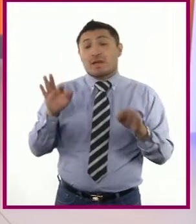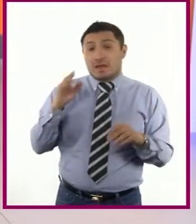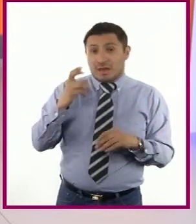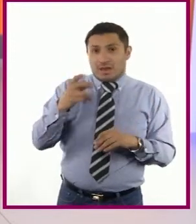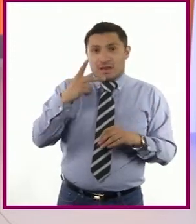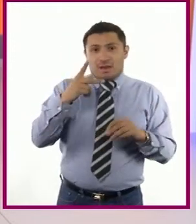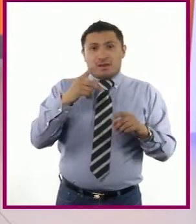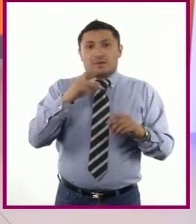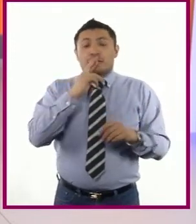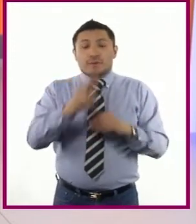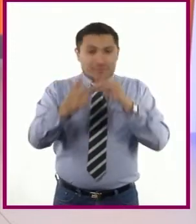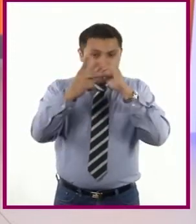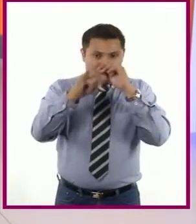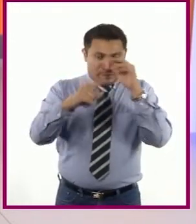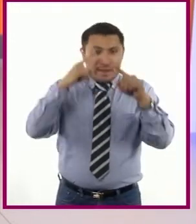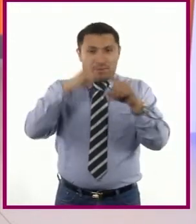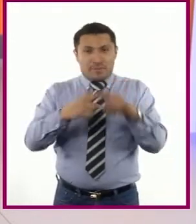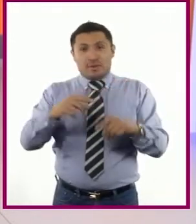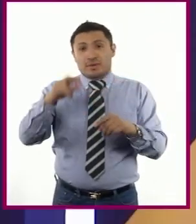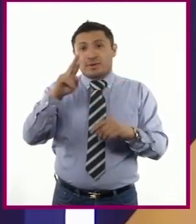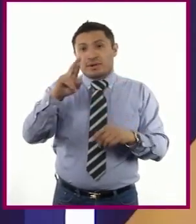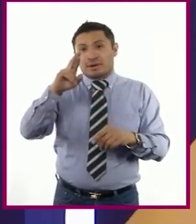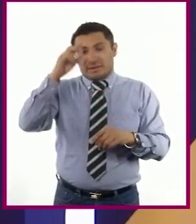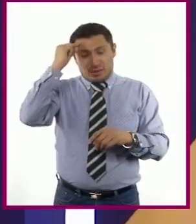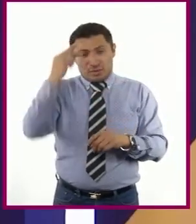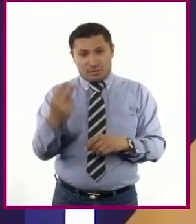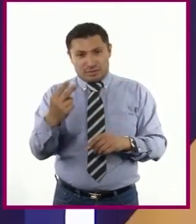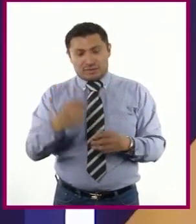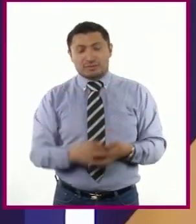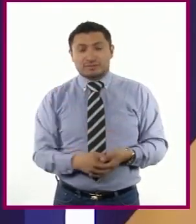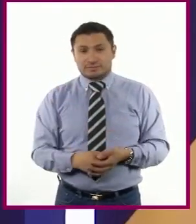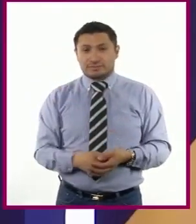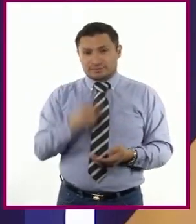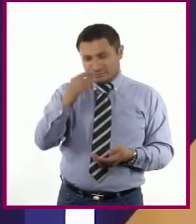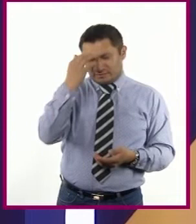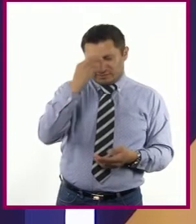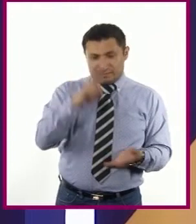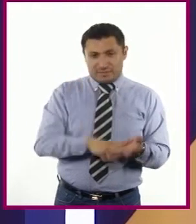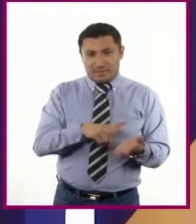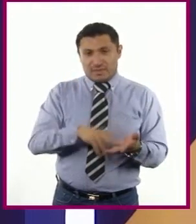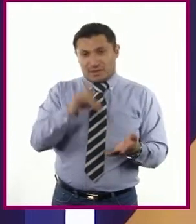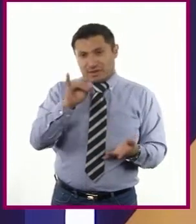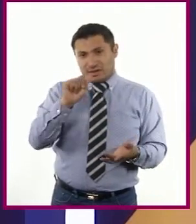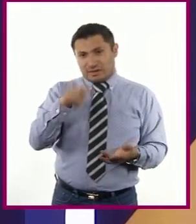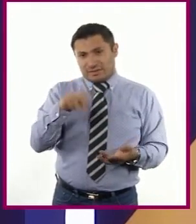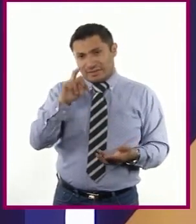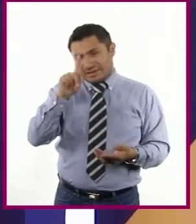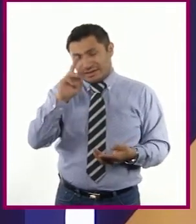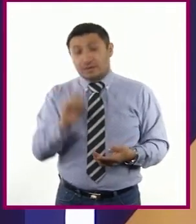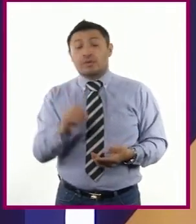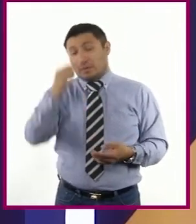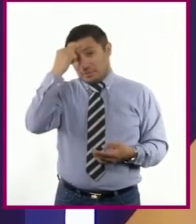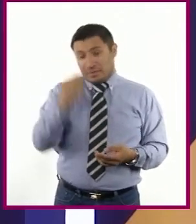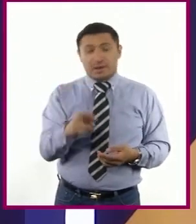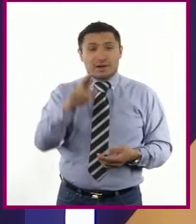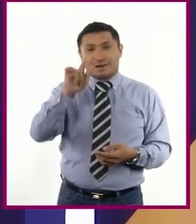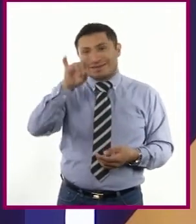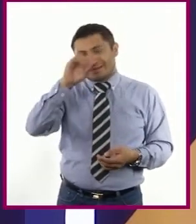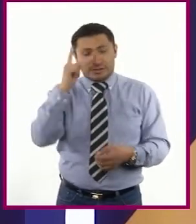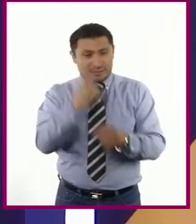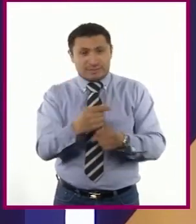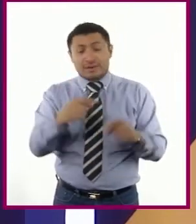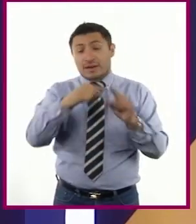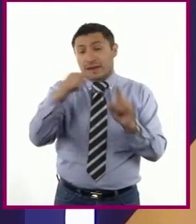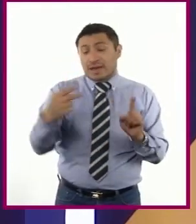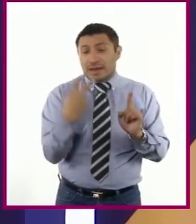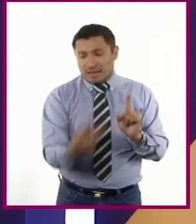de pi por el cuadrado del radio. Se conoce el valor del diámetro y para obtener el radio se divide entre 2